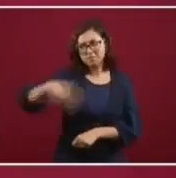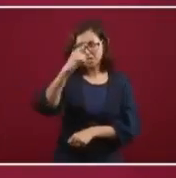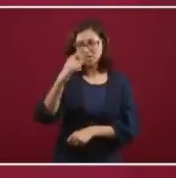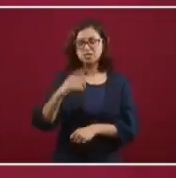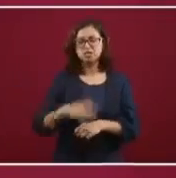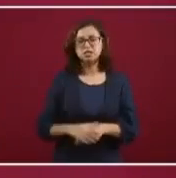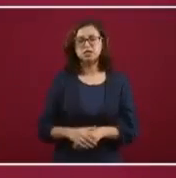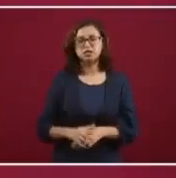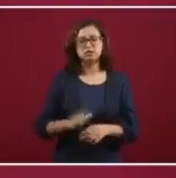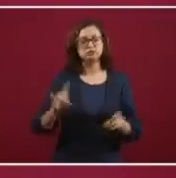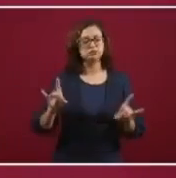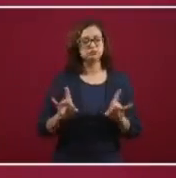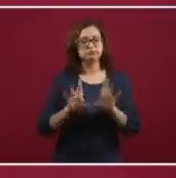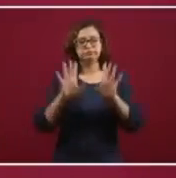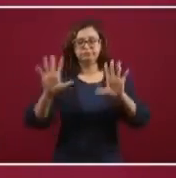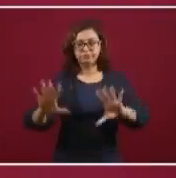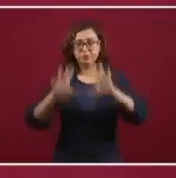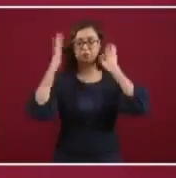y cambiar ahora.